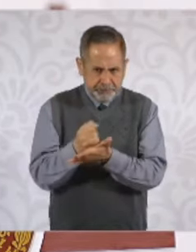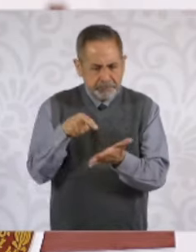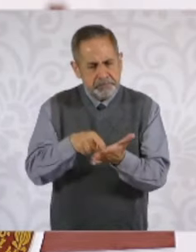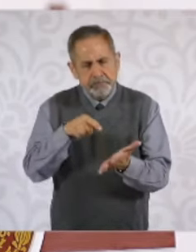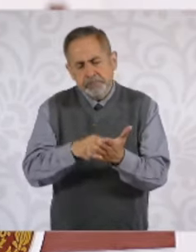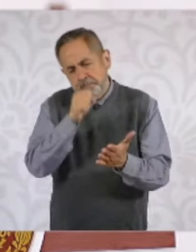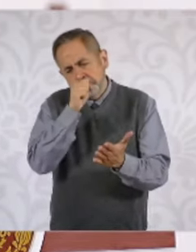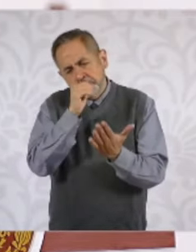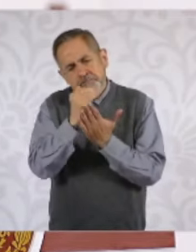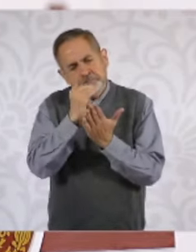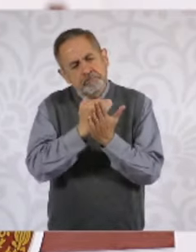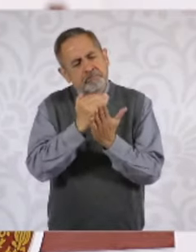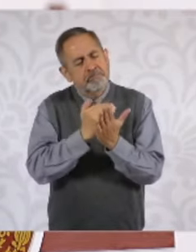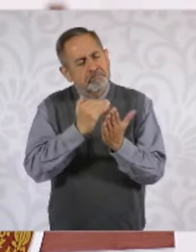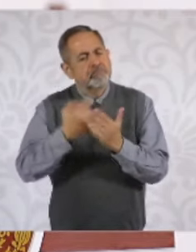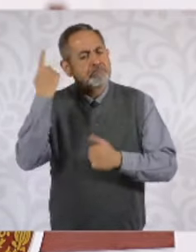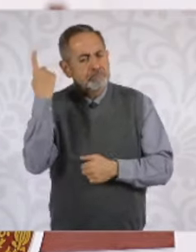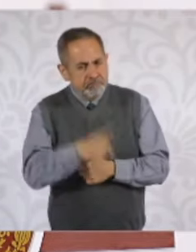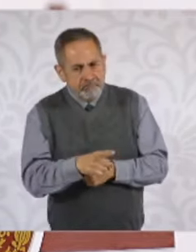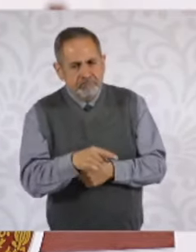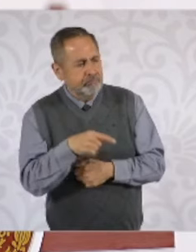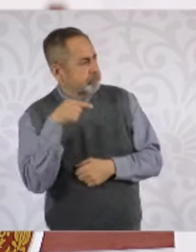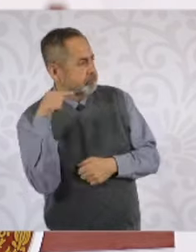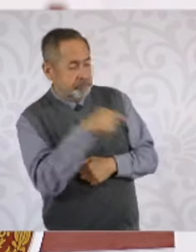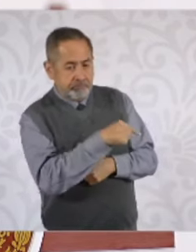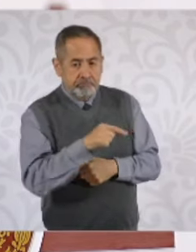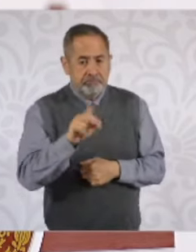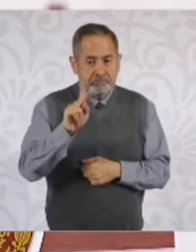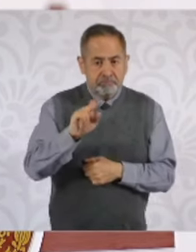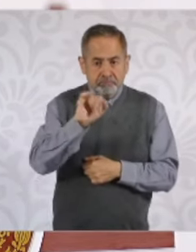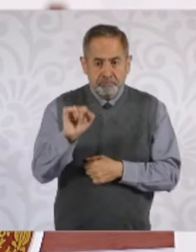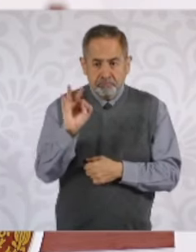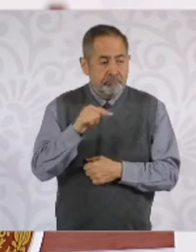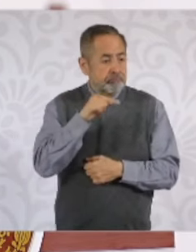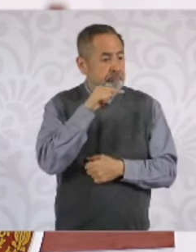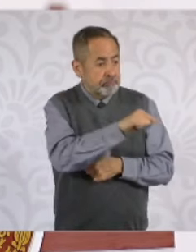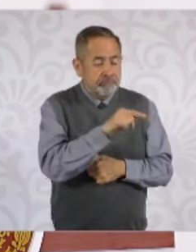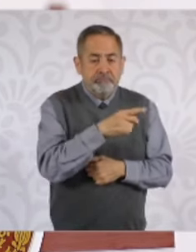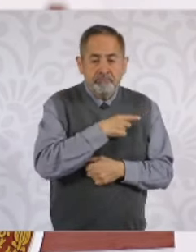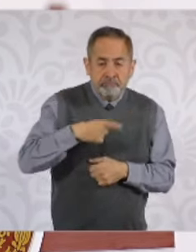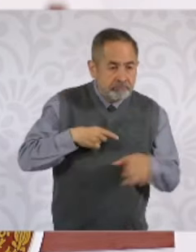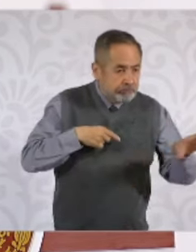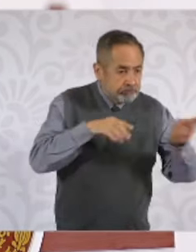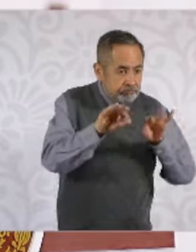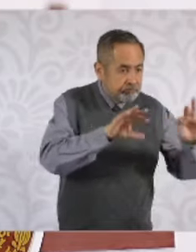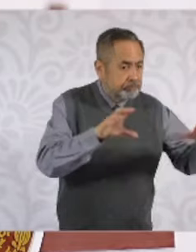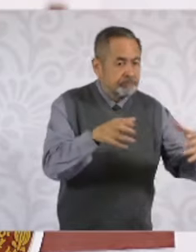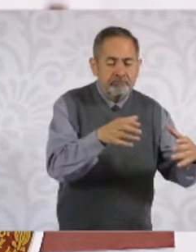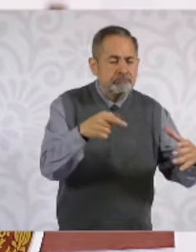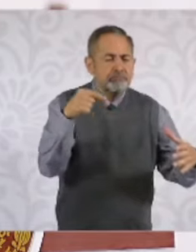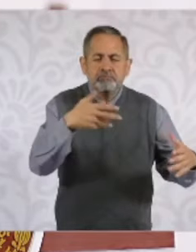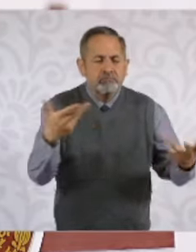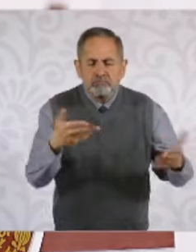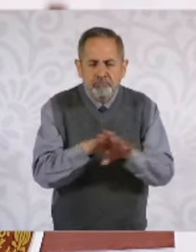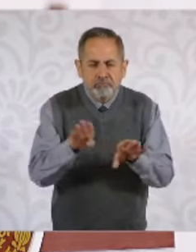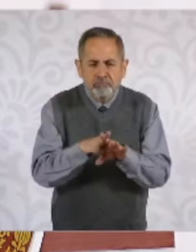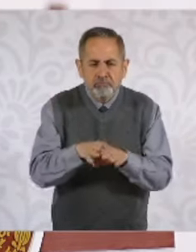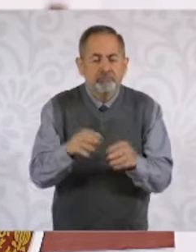Ordenó que el Poder Judicial elija a sus integrantes mediante una